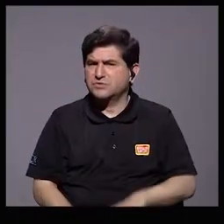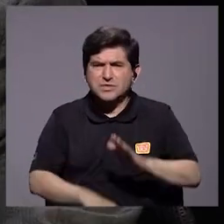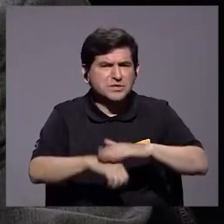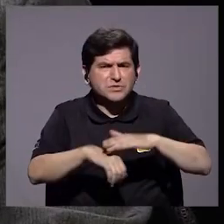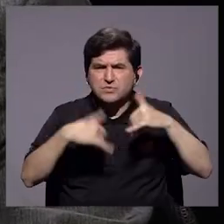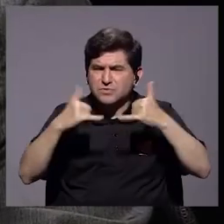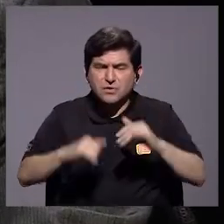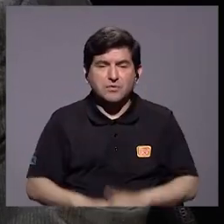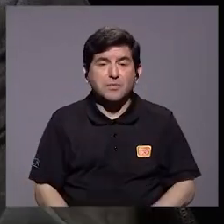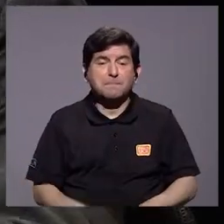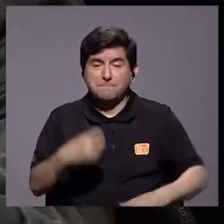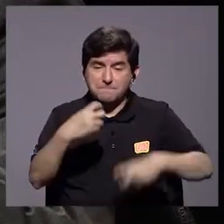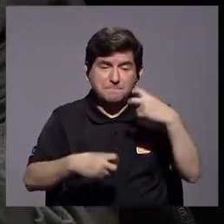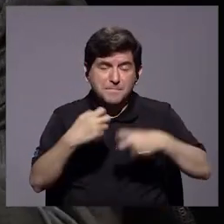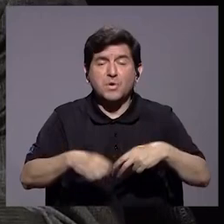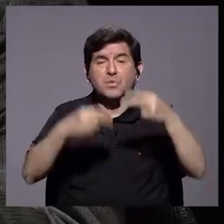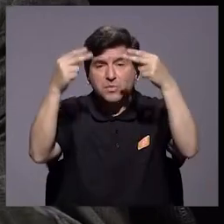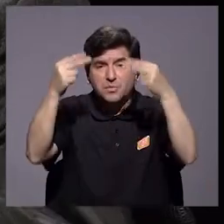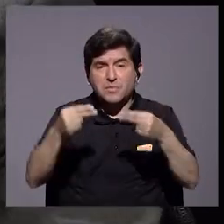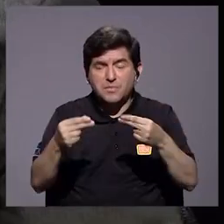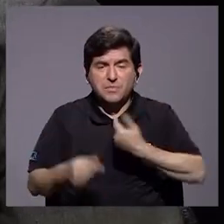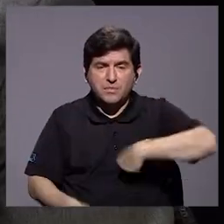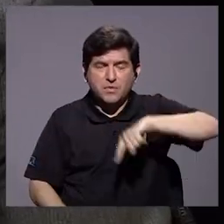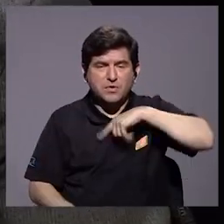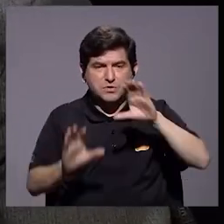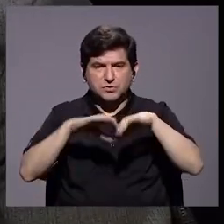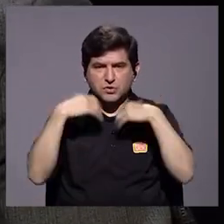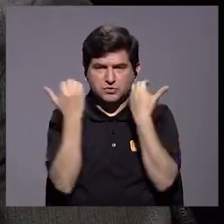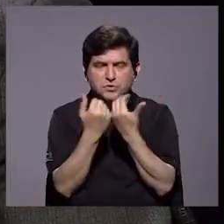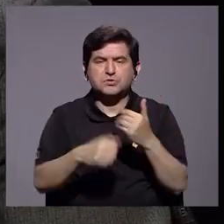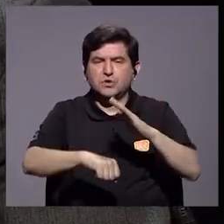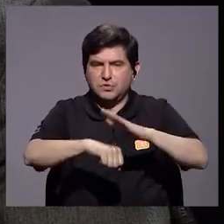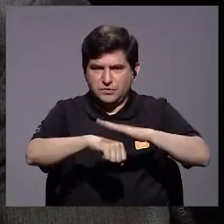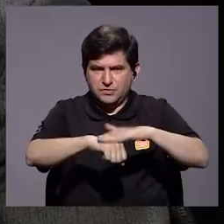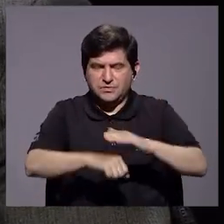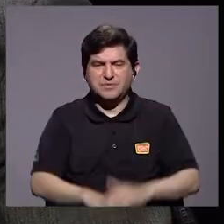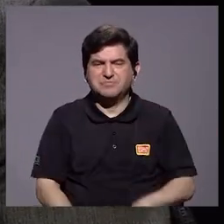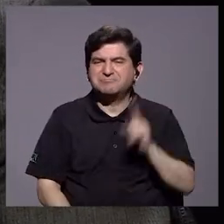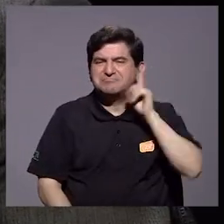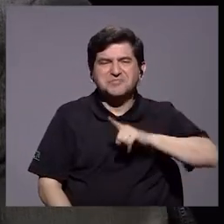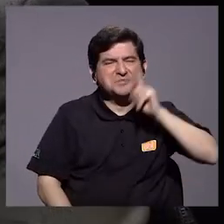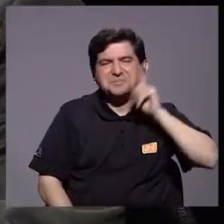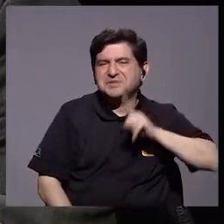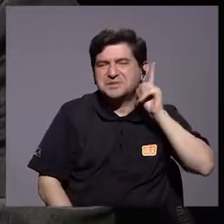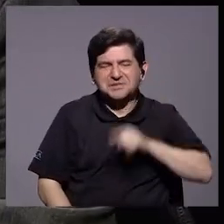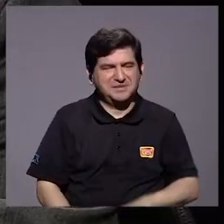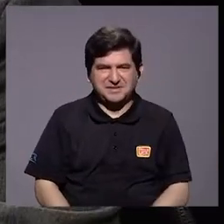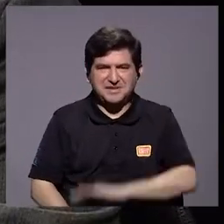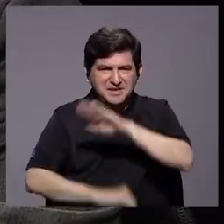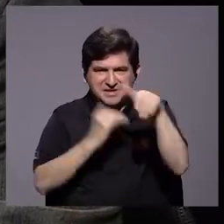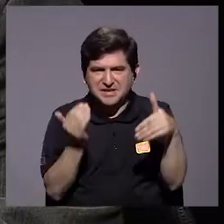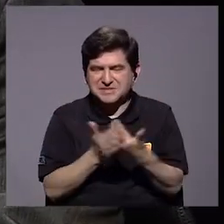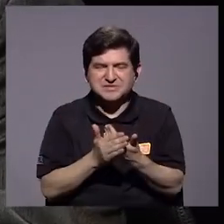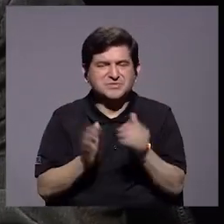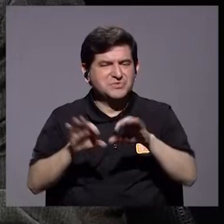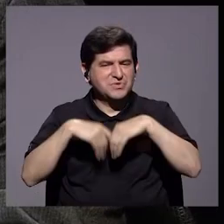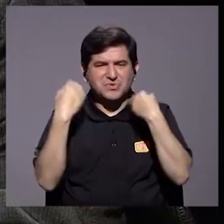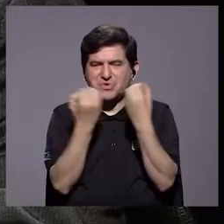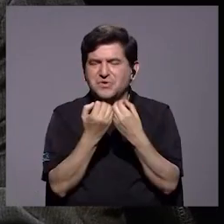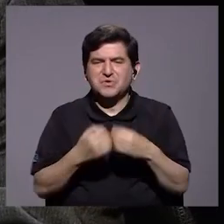problemas con hacienda bueno nosotros tenemos una comisión de licencias aquí que de mentirillas como casi toda la organización del fútbol